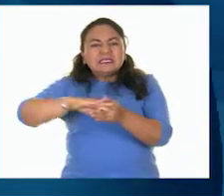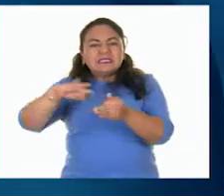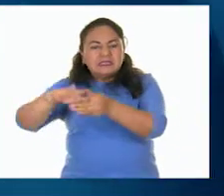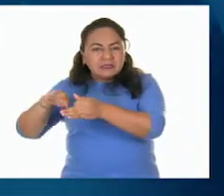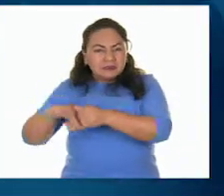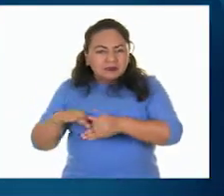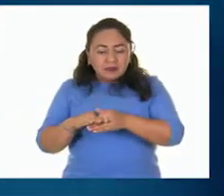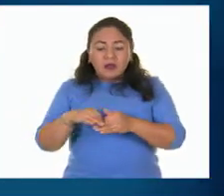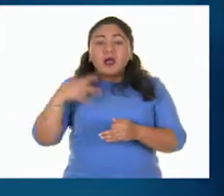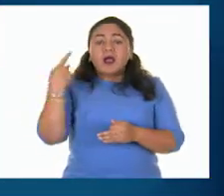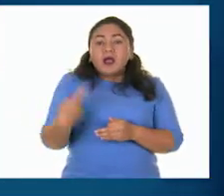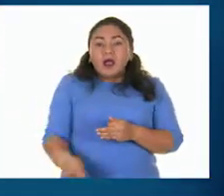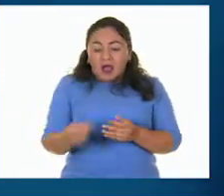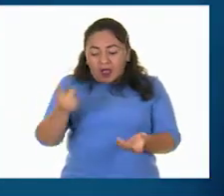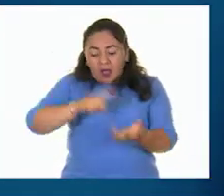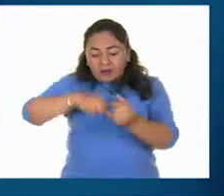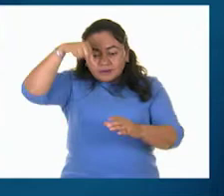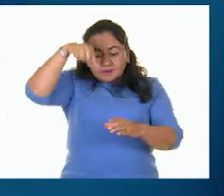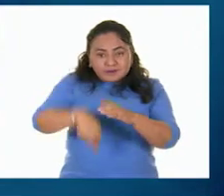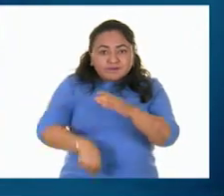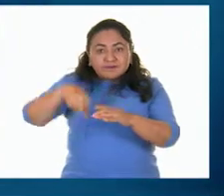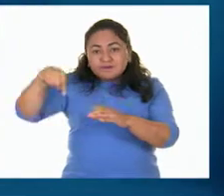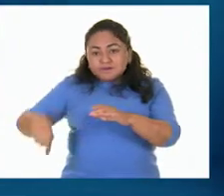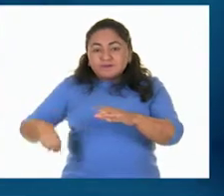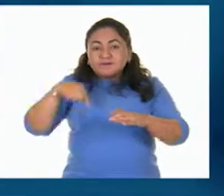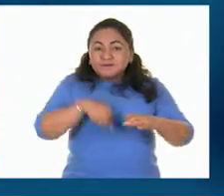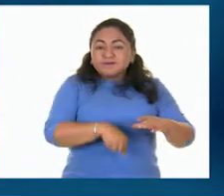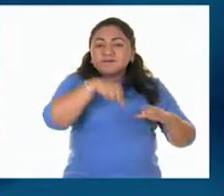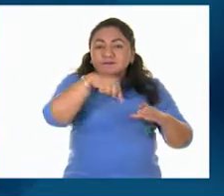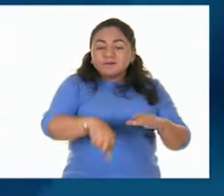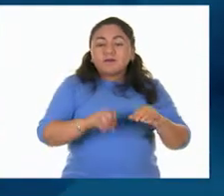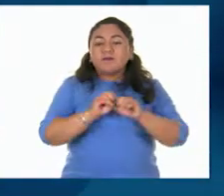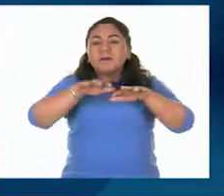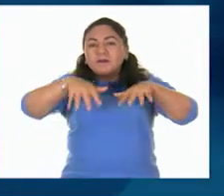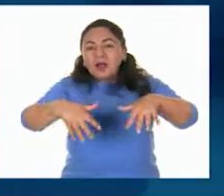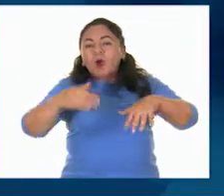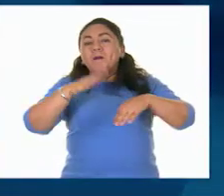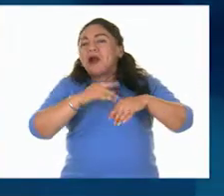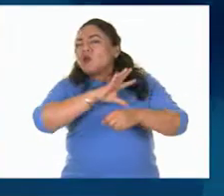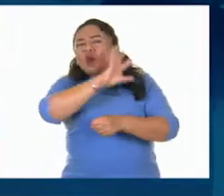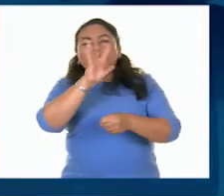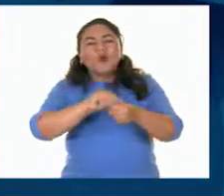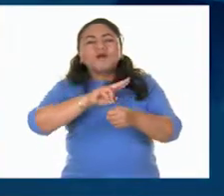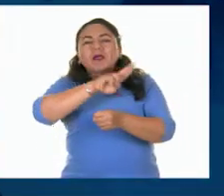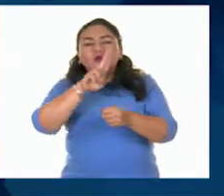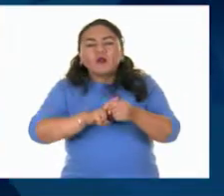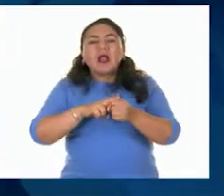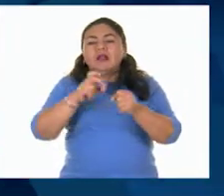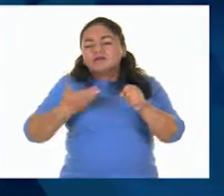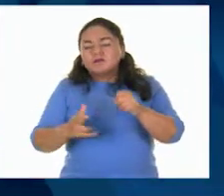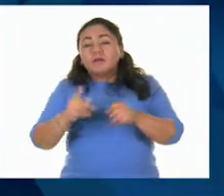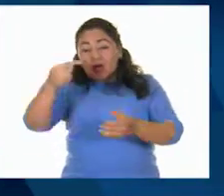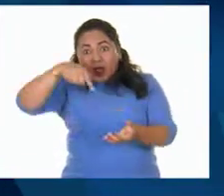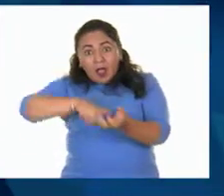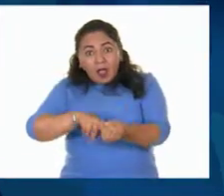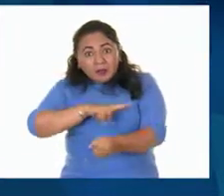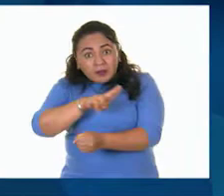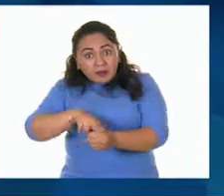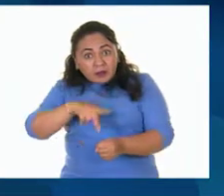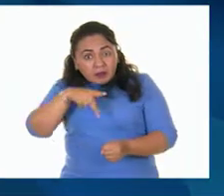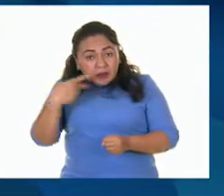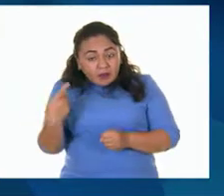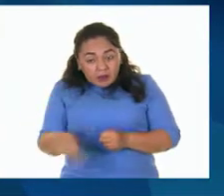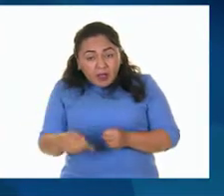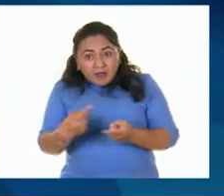todos los minerales o sustancias que en vetas, mantos, masas o yacimientos constituyan depósitos de cuya naturaleza